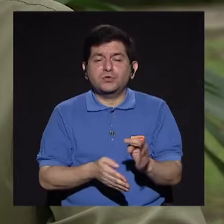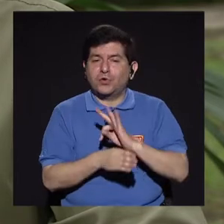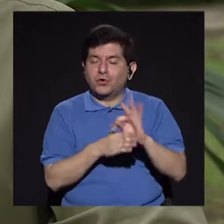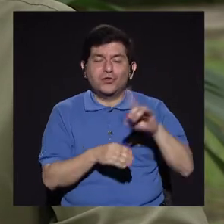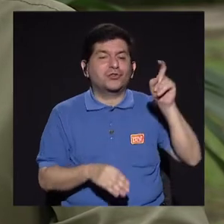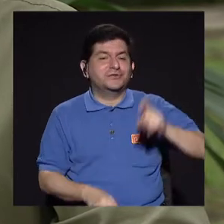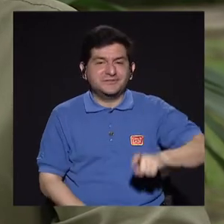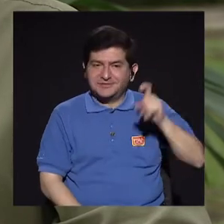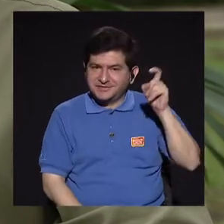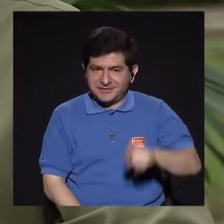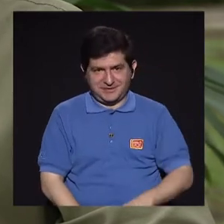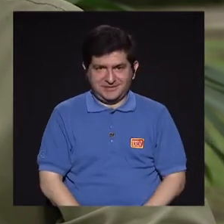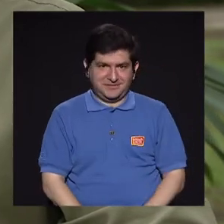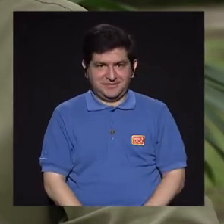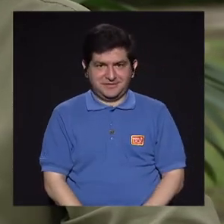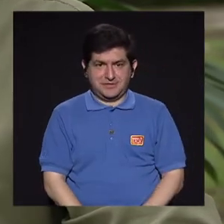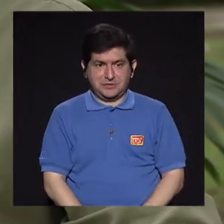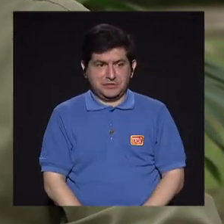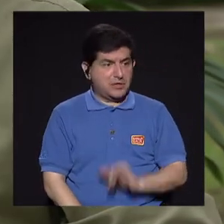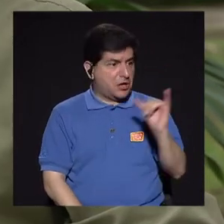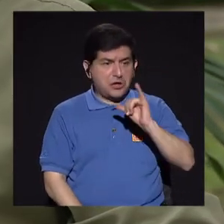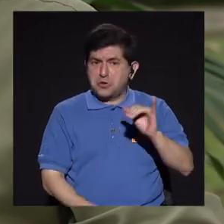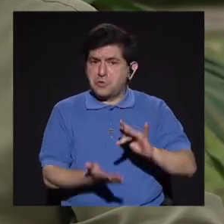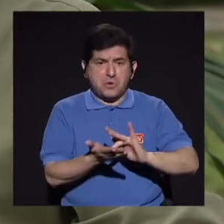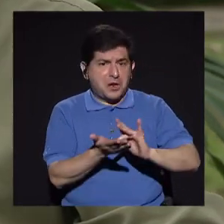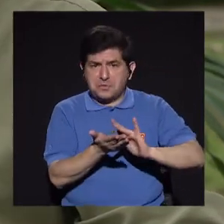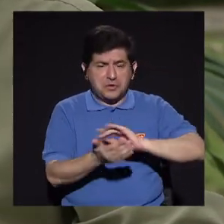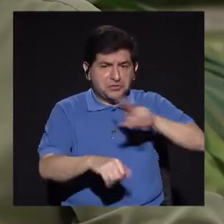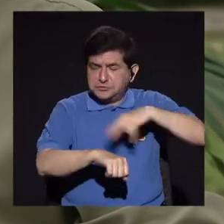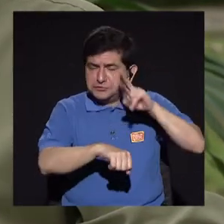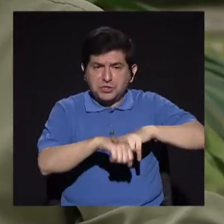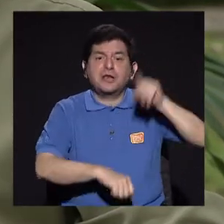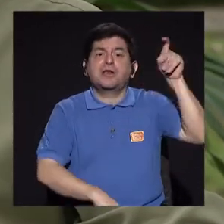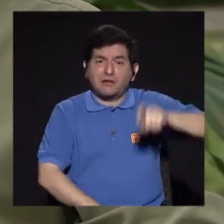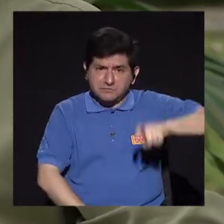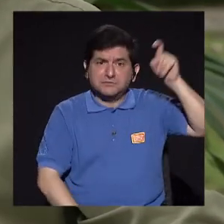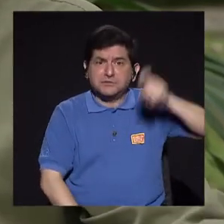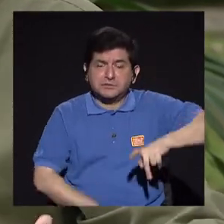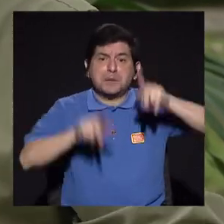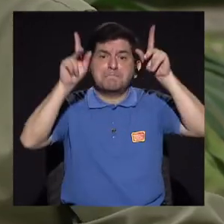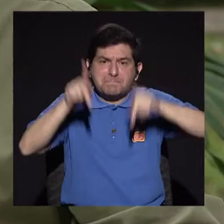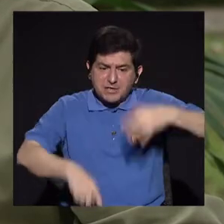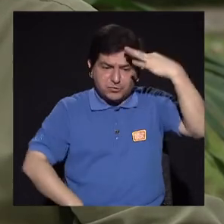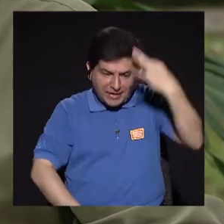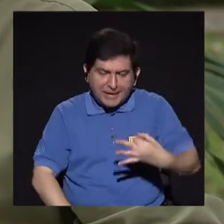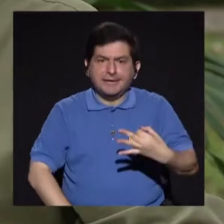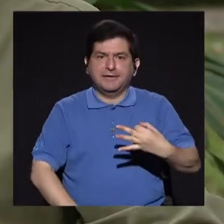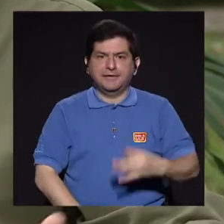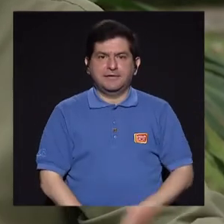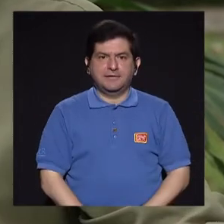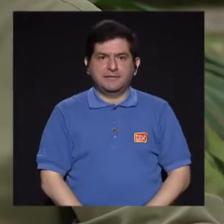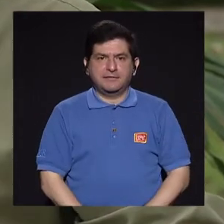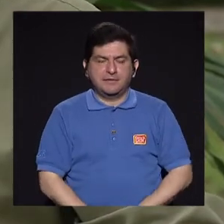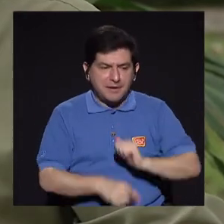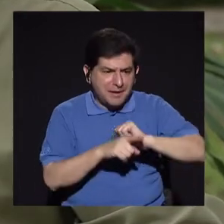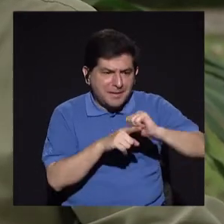tratamiento necesita, inclusive los tratamientos farmacológicos necesitan que el paciente cree en ello. O sea, la práctica clínica no es un ensayo